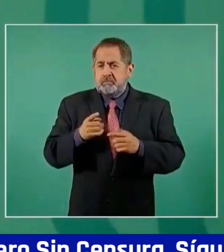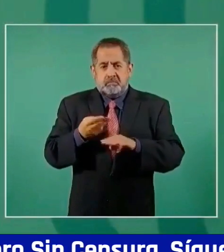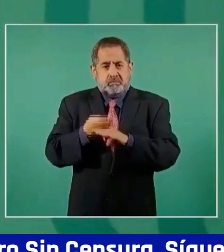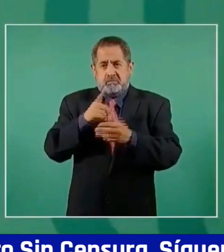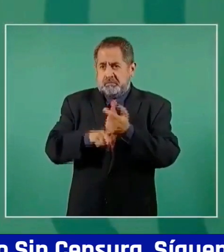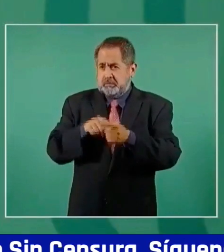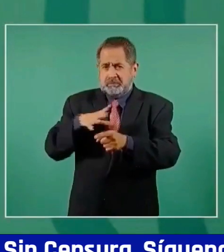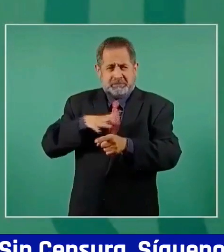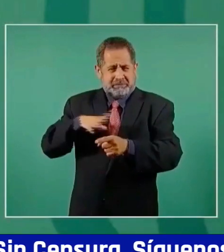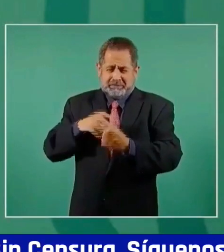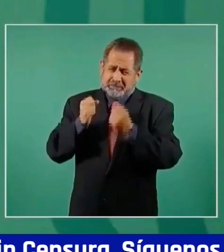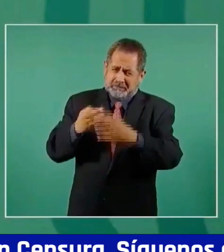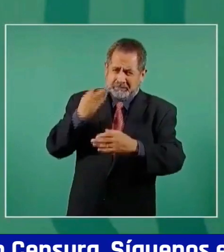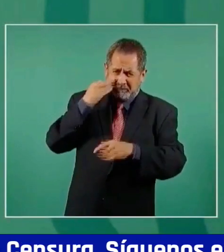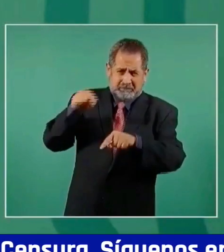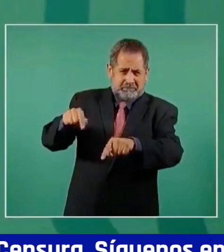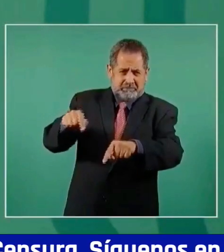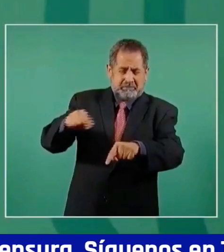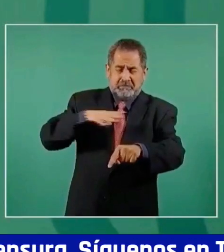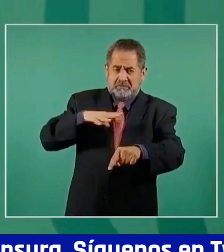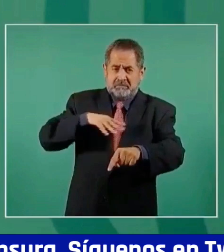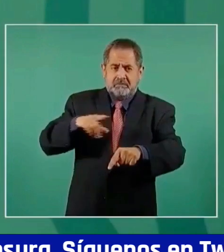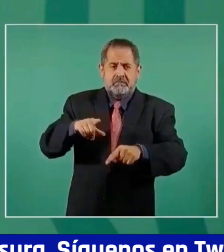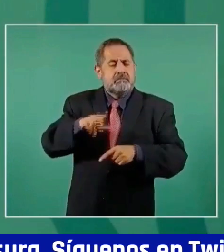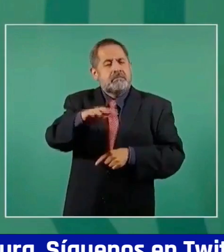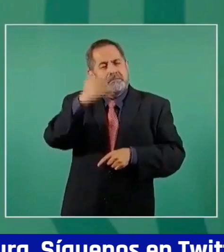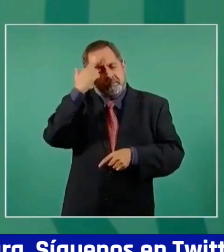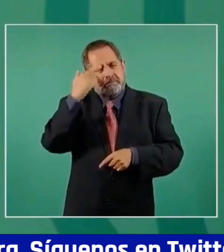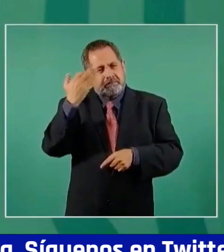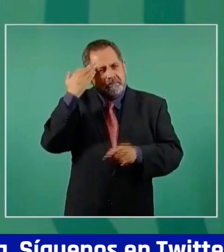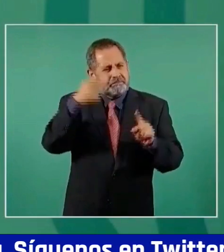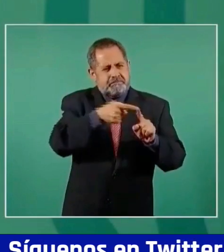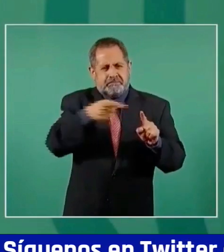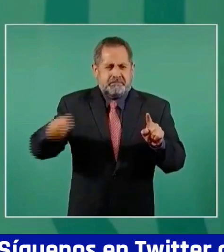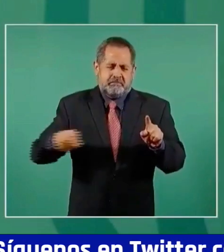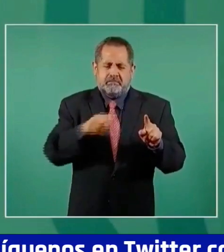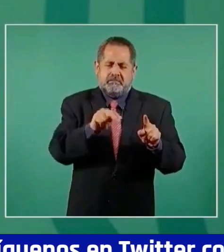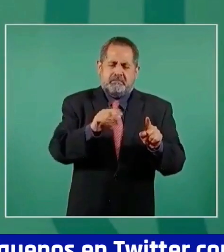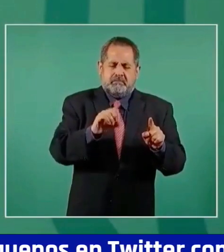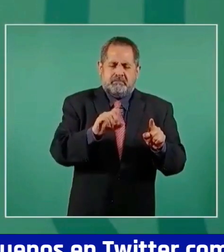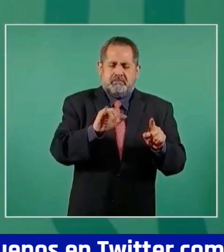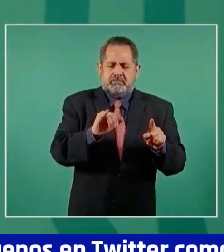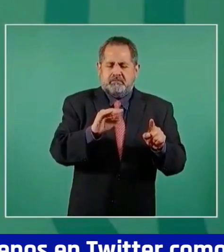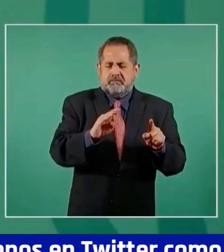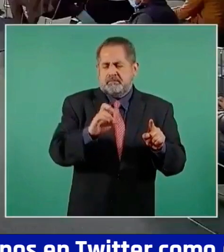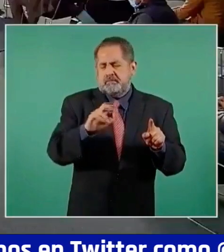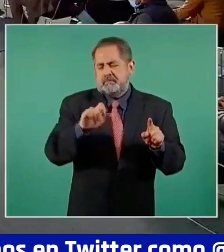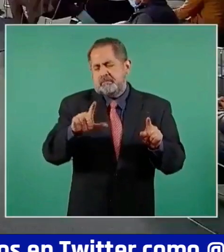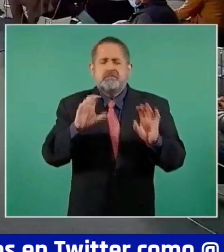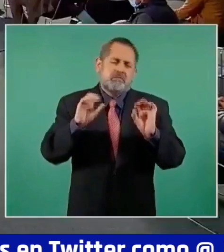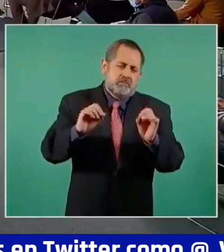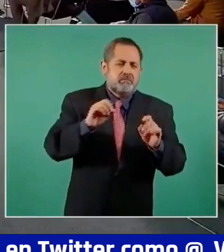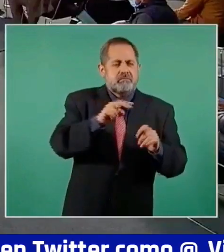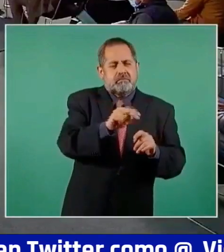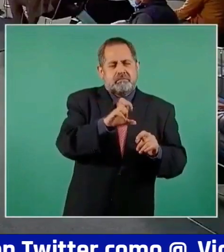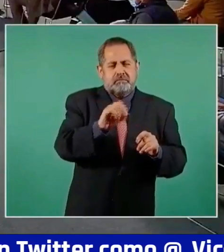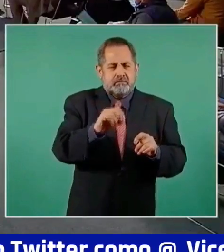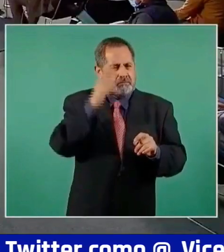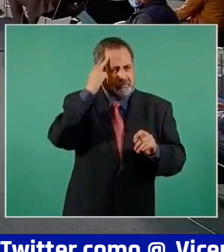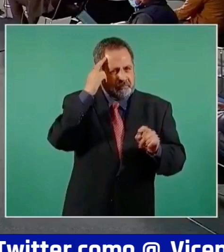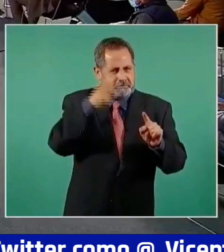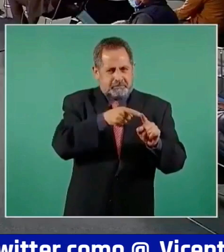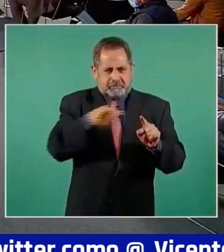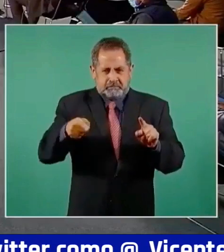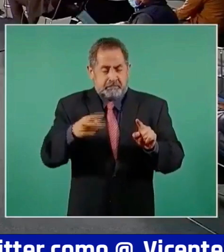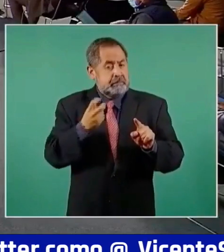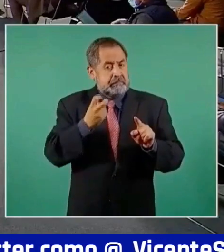profundizada en lo que nosotros llamamos periodo neoliberal o neoporfirista. Es cuando